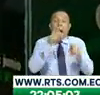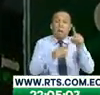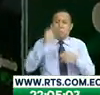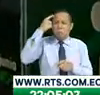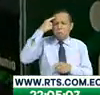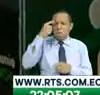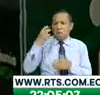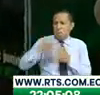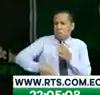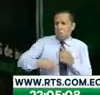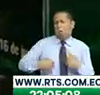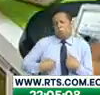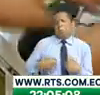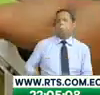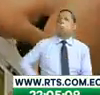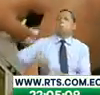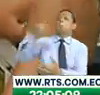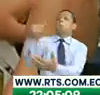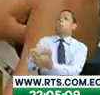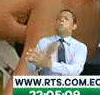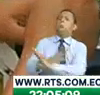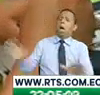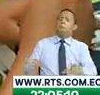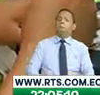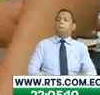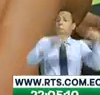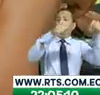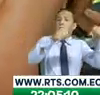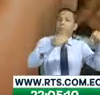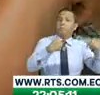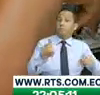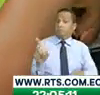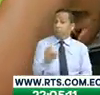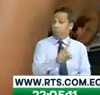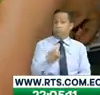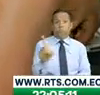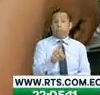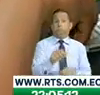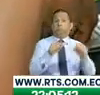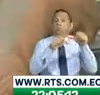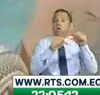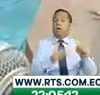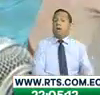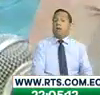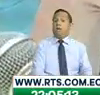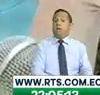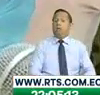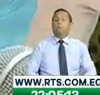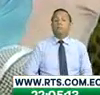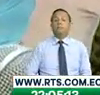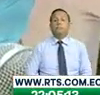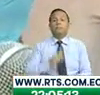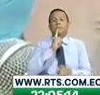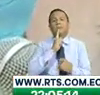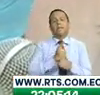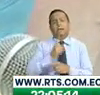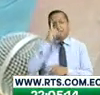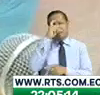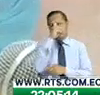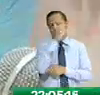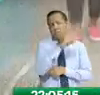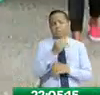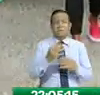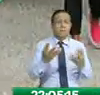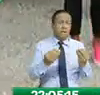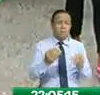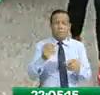y resolución. Se arriesga uno a enfermarse, pero ¿es eso o se muere uno de hambre en la casa? Rudo, pero gracias a Dios vamos a empezar a trabajar normal, pues. Pero